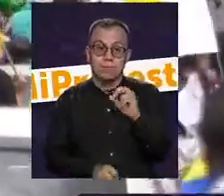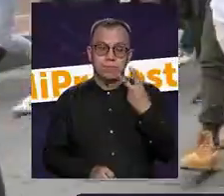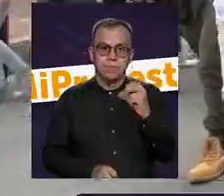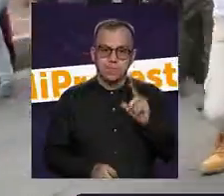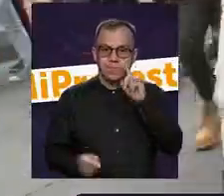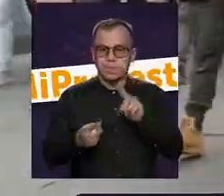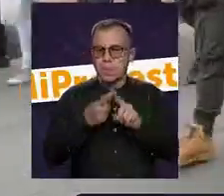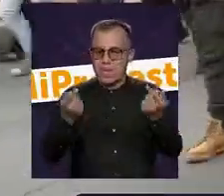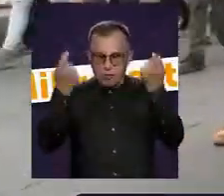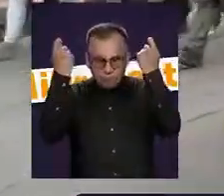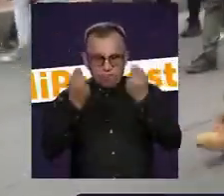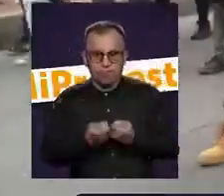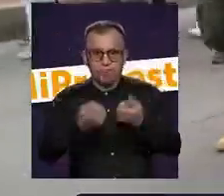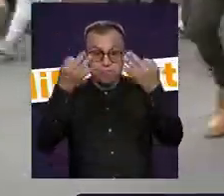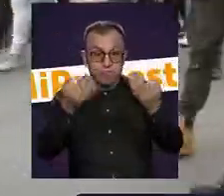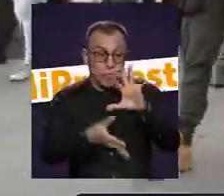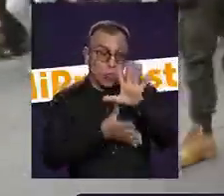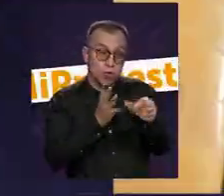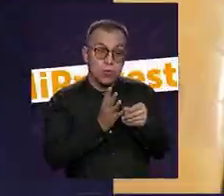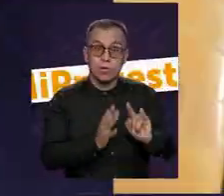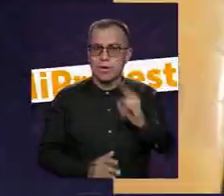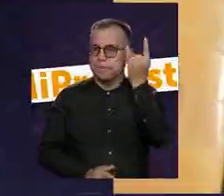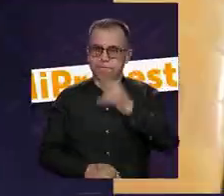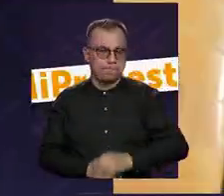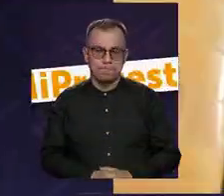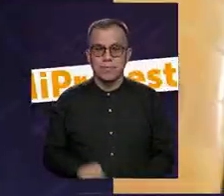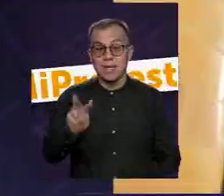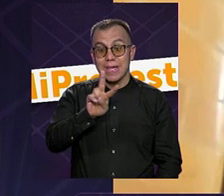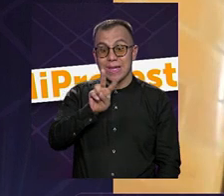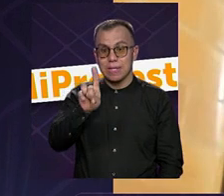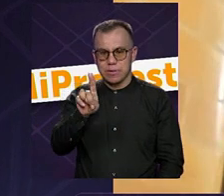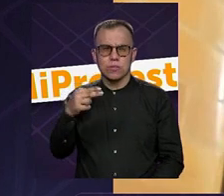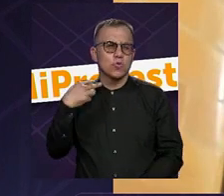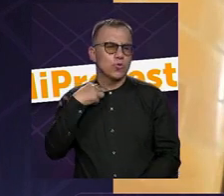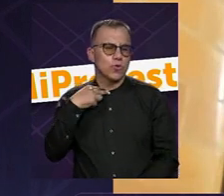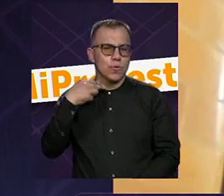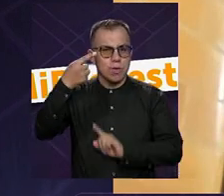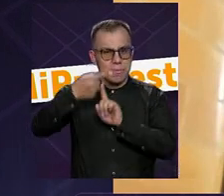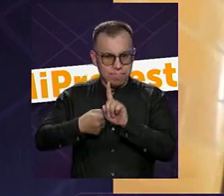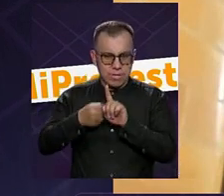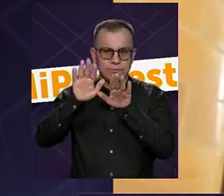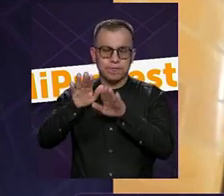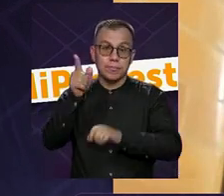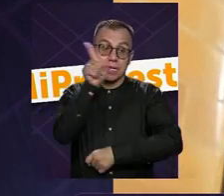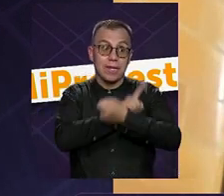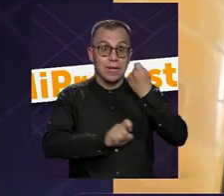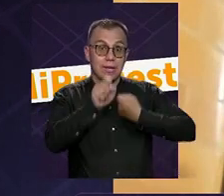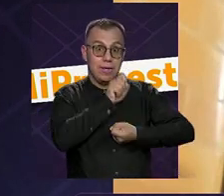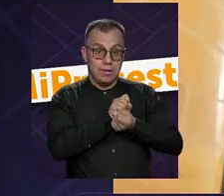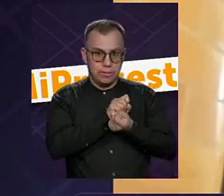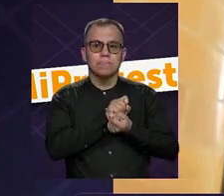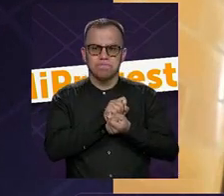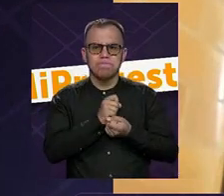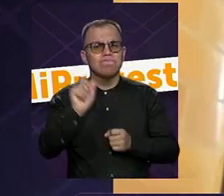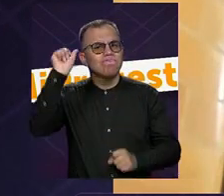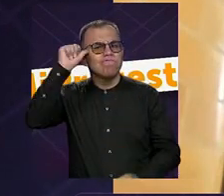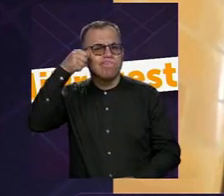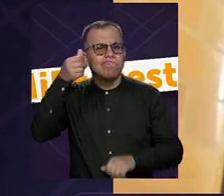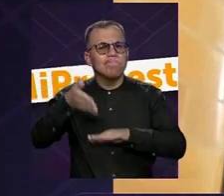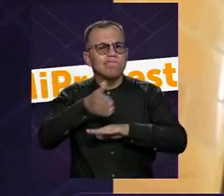ellos, sin conclusión. El 21 de noviembre del año pasado, recuerdo